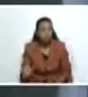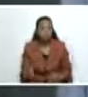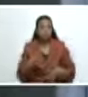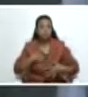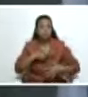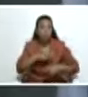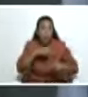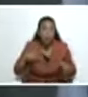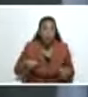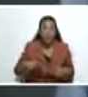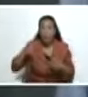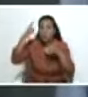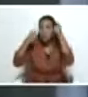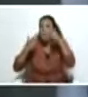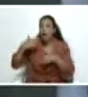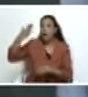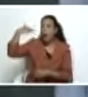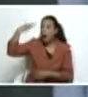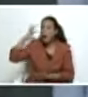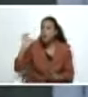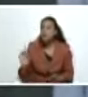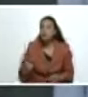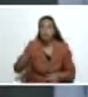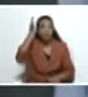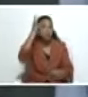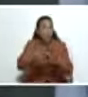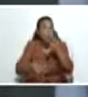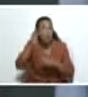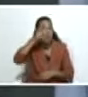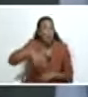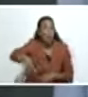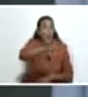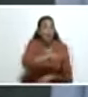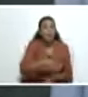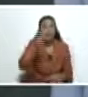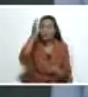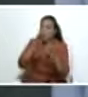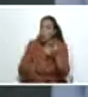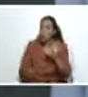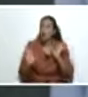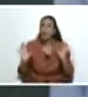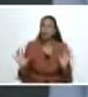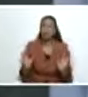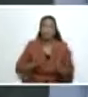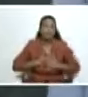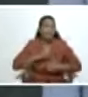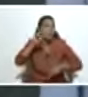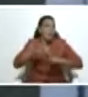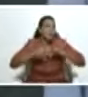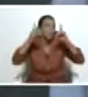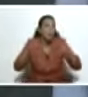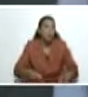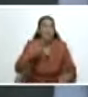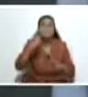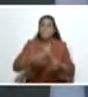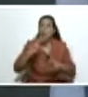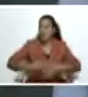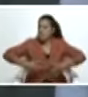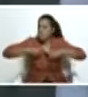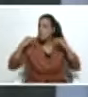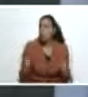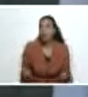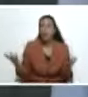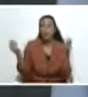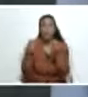como lo ha dicho el comandante Chávez, la suerte del pueblo es la suerte de su dirigencia. Si hay un peligro, estaremos con